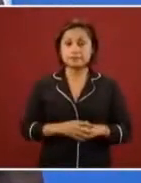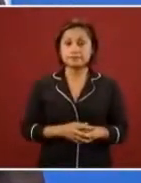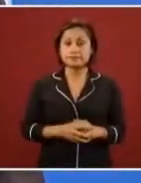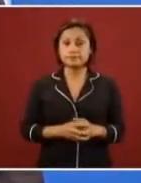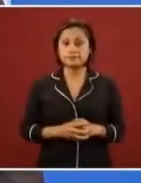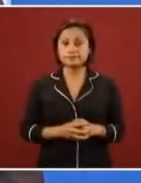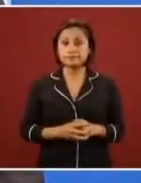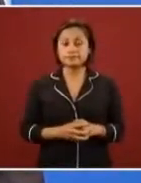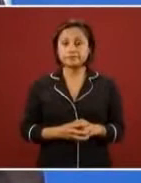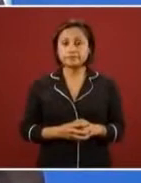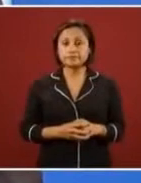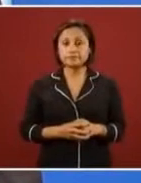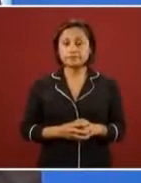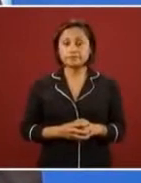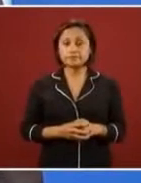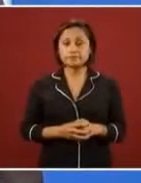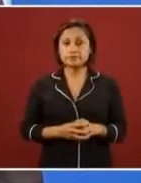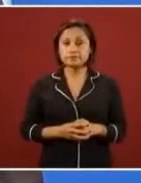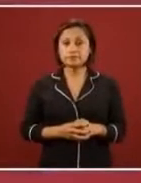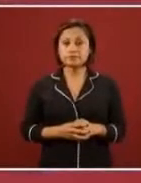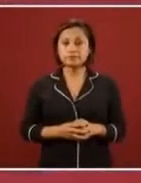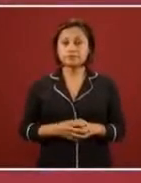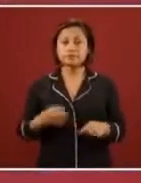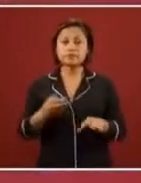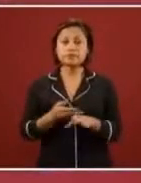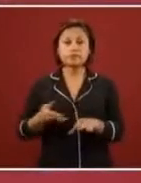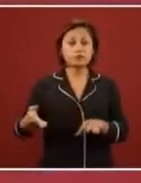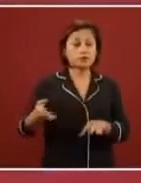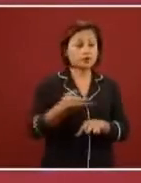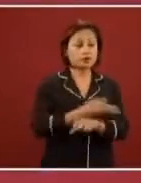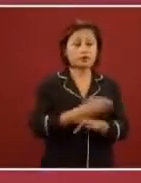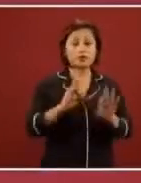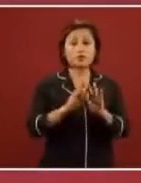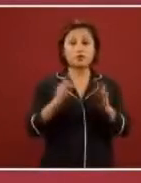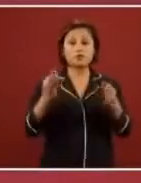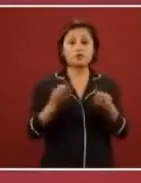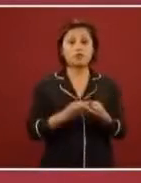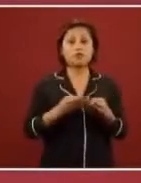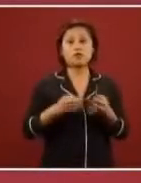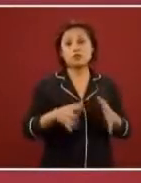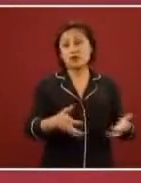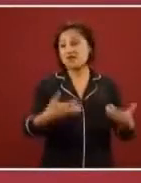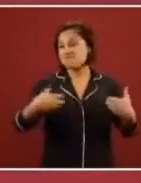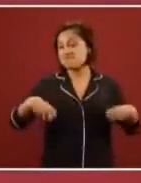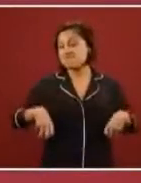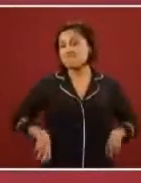que se produjo durante el periodo neoliberal. Nunca